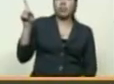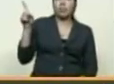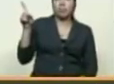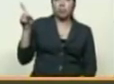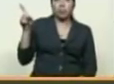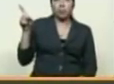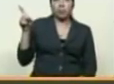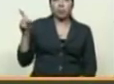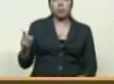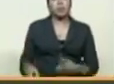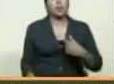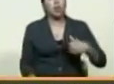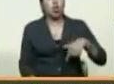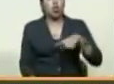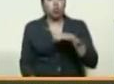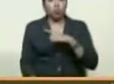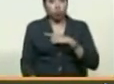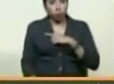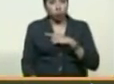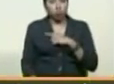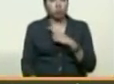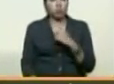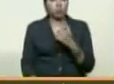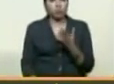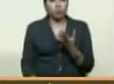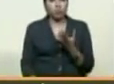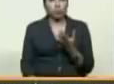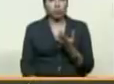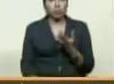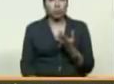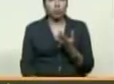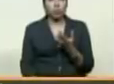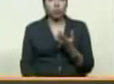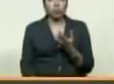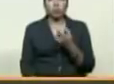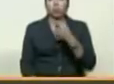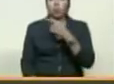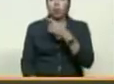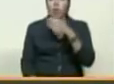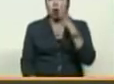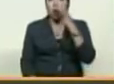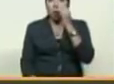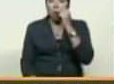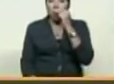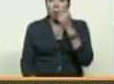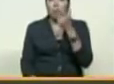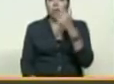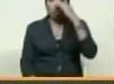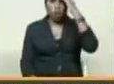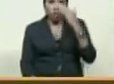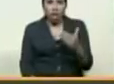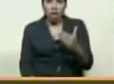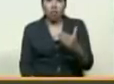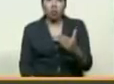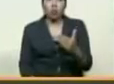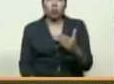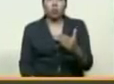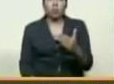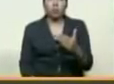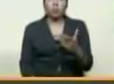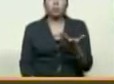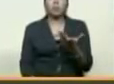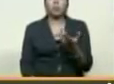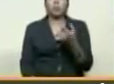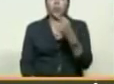Nosotros, a través de un hombre, de un soldado que salió de estas filas, que recobró la